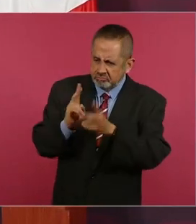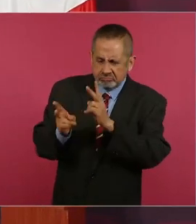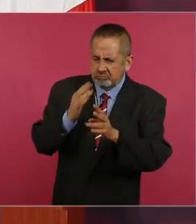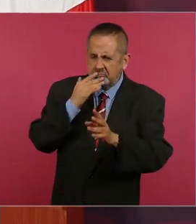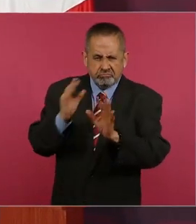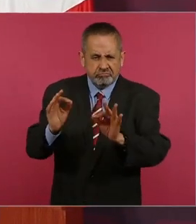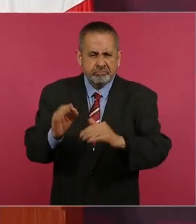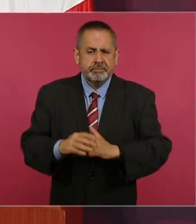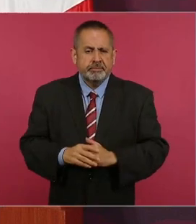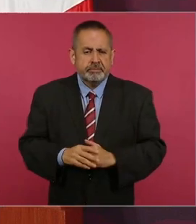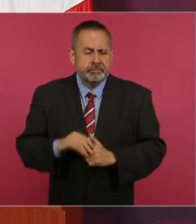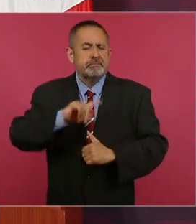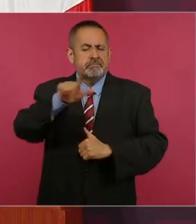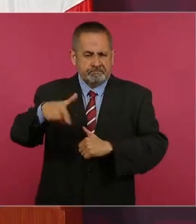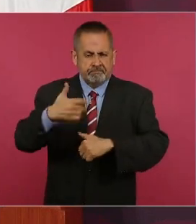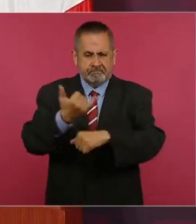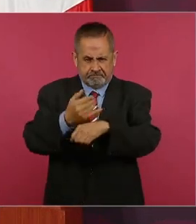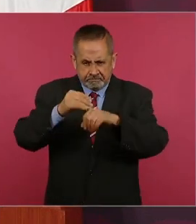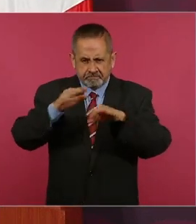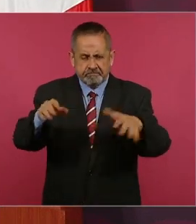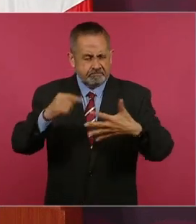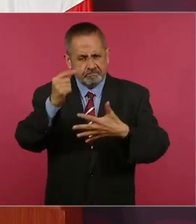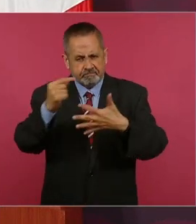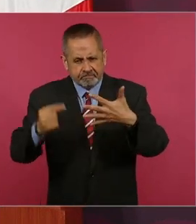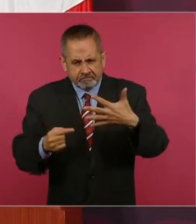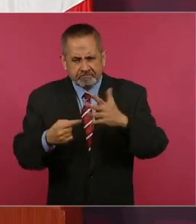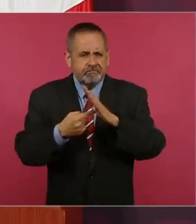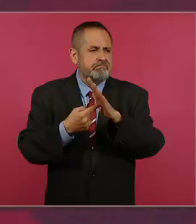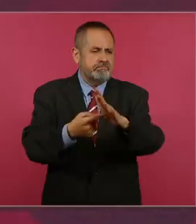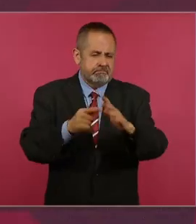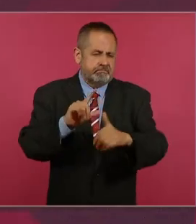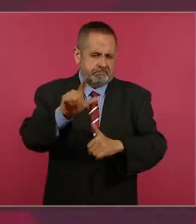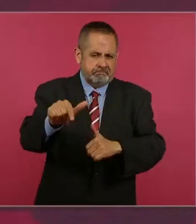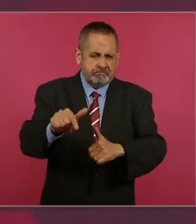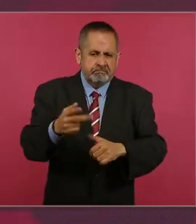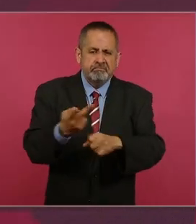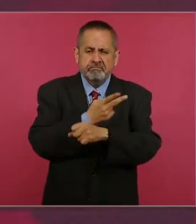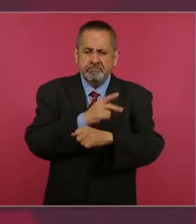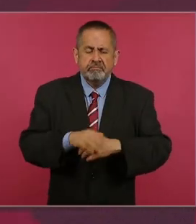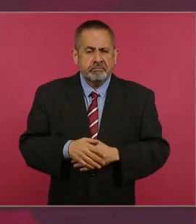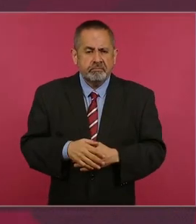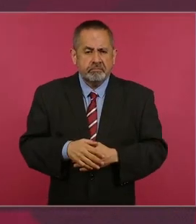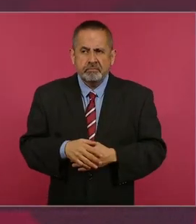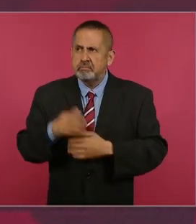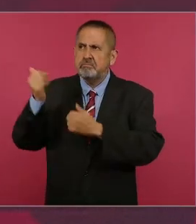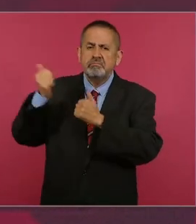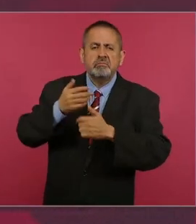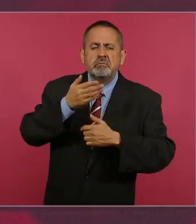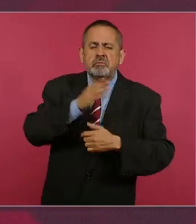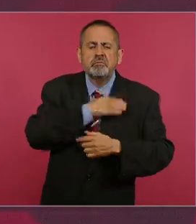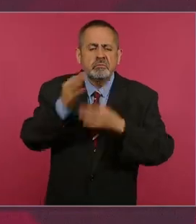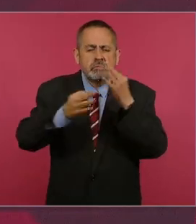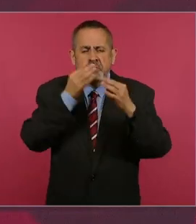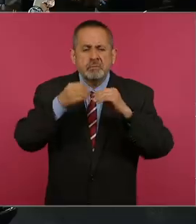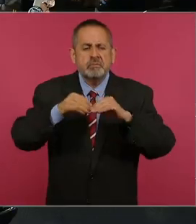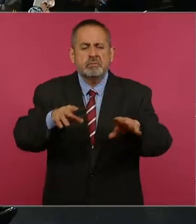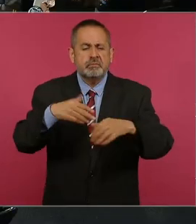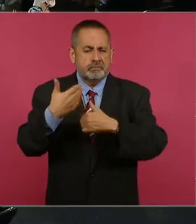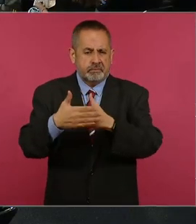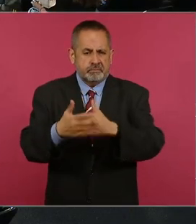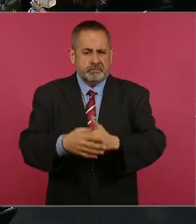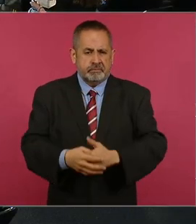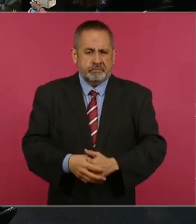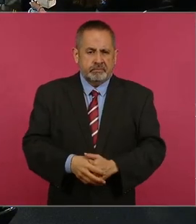yo les voy a informar y van a ver que vamos a traer buenas noticias. El Senado hizo